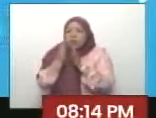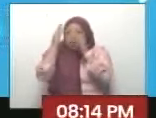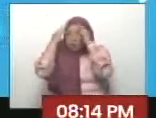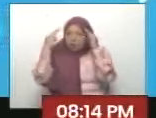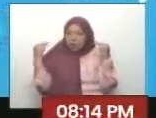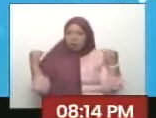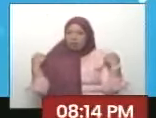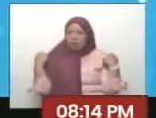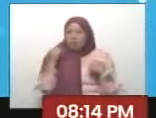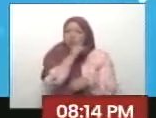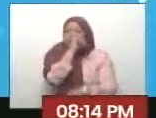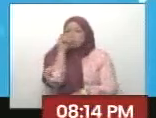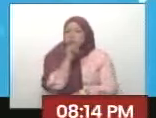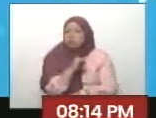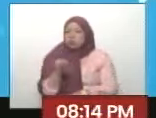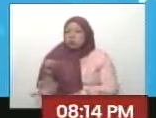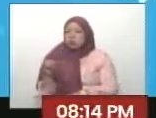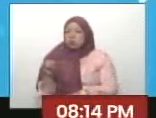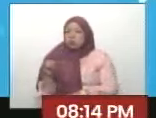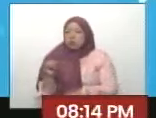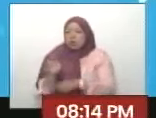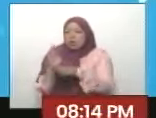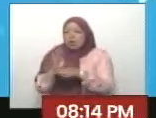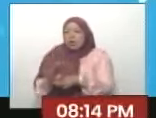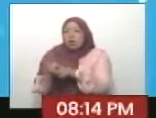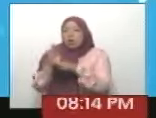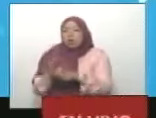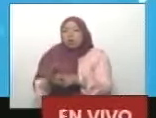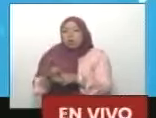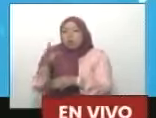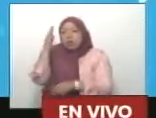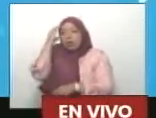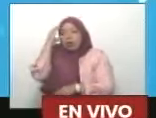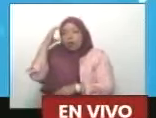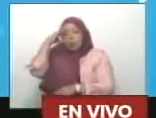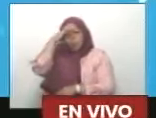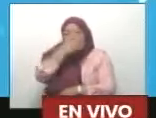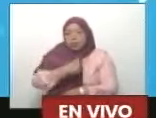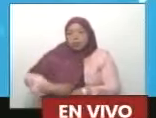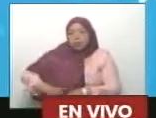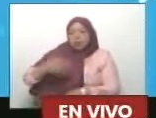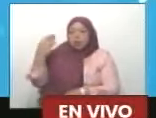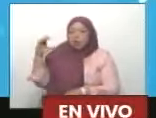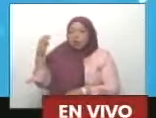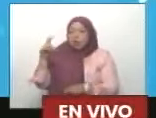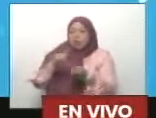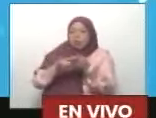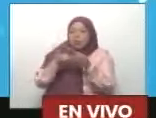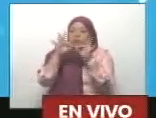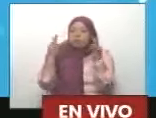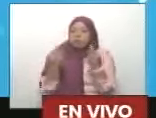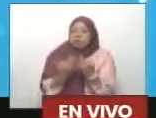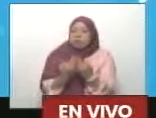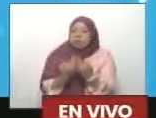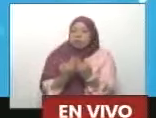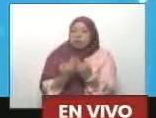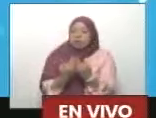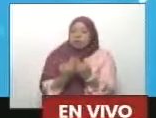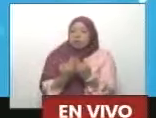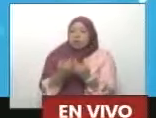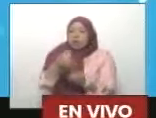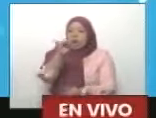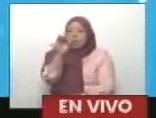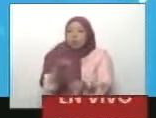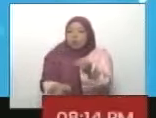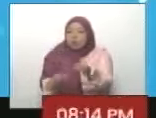Chiquinquirá que bendiga y proteja al presidente Gustavo Petro, a su esposa, a toda su familia. Y ojalá haya